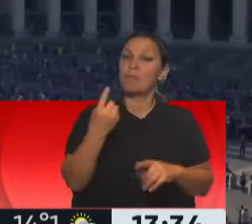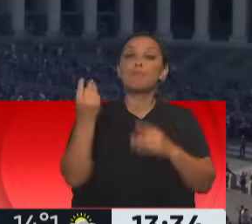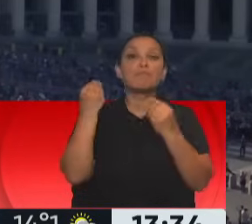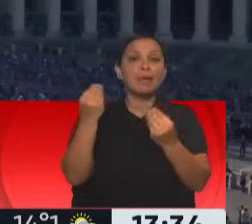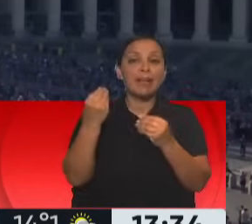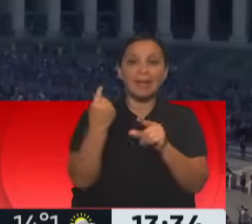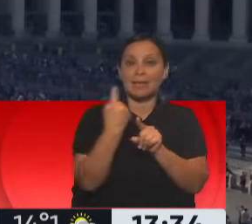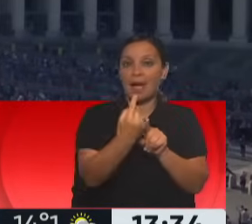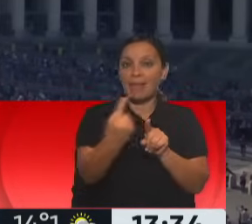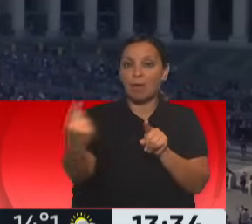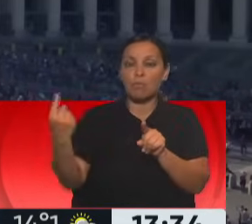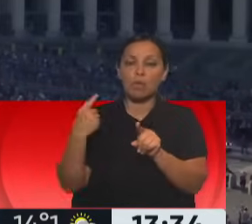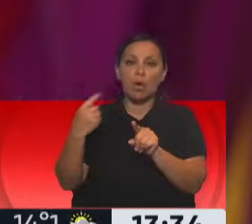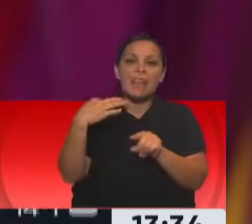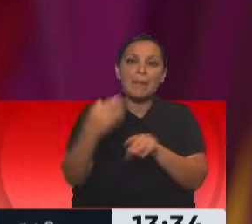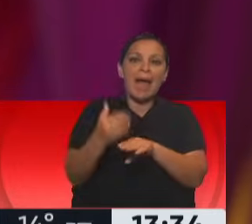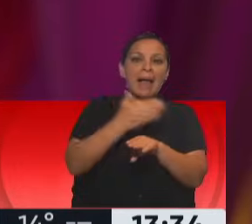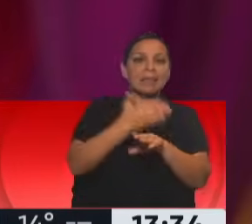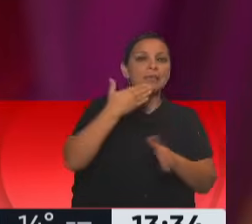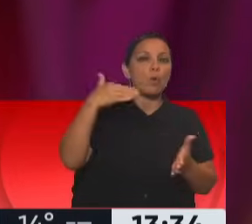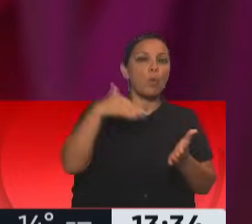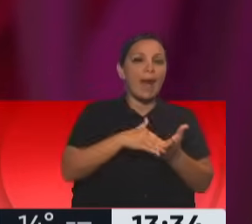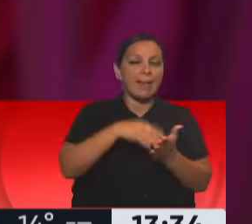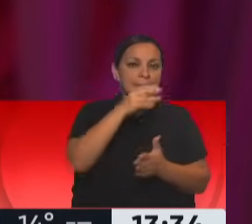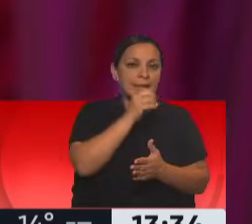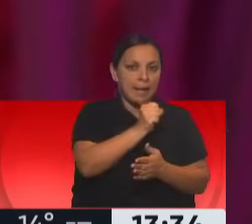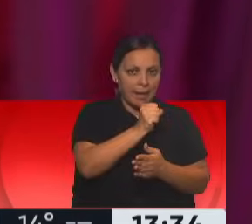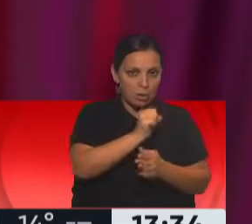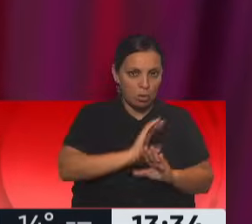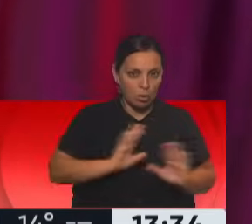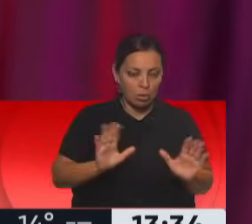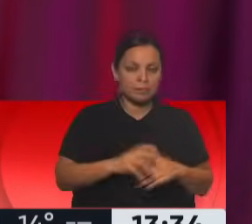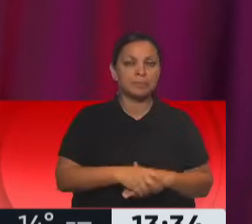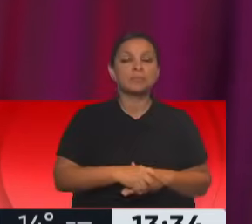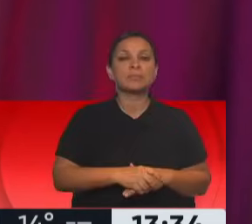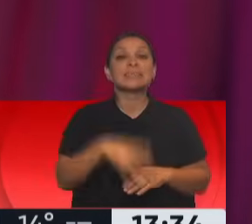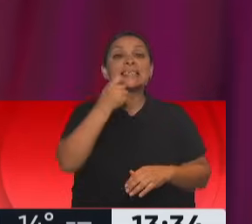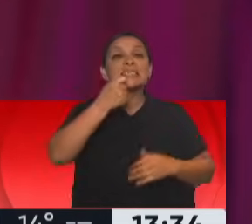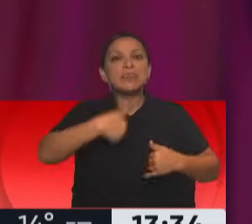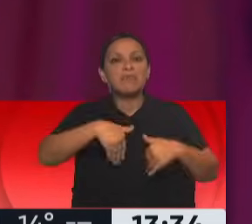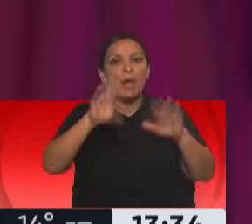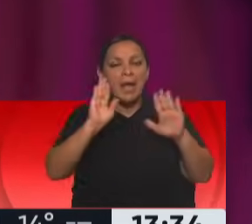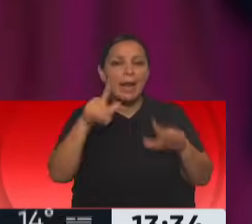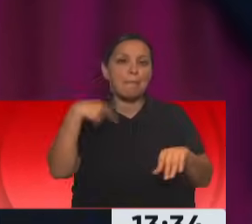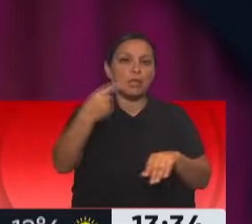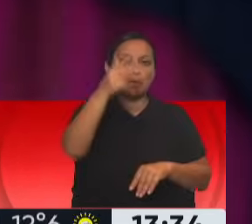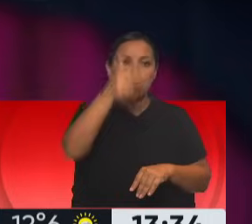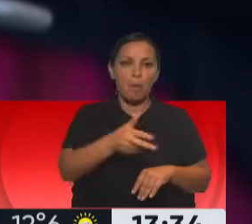cardenales ha jurado secreto en este proceso. Si se llama Gregorius el próximo